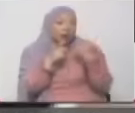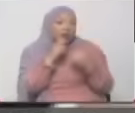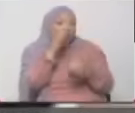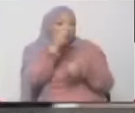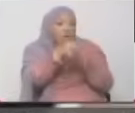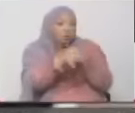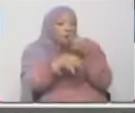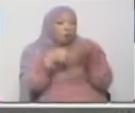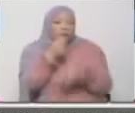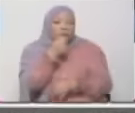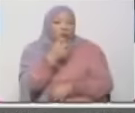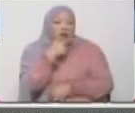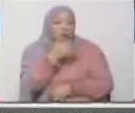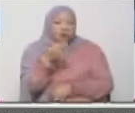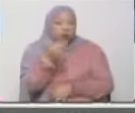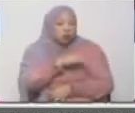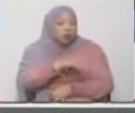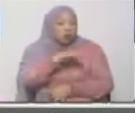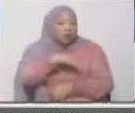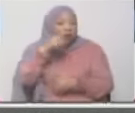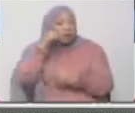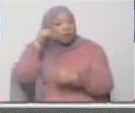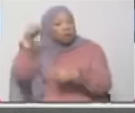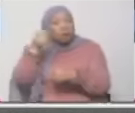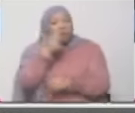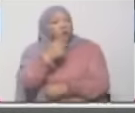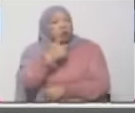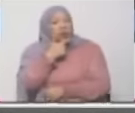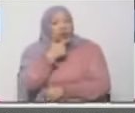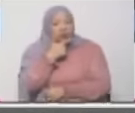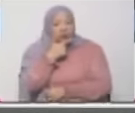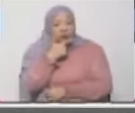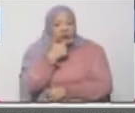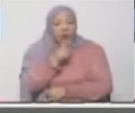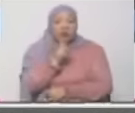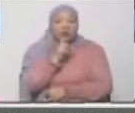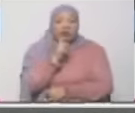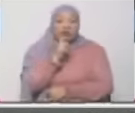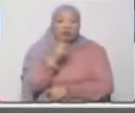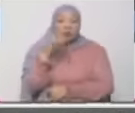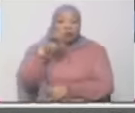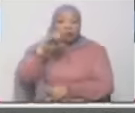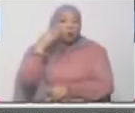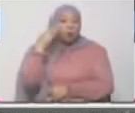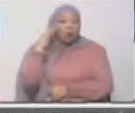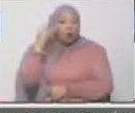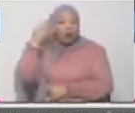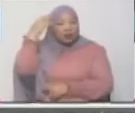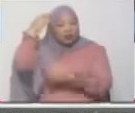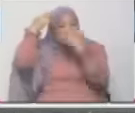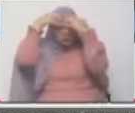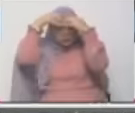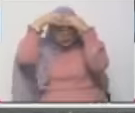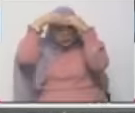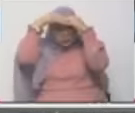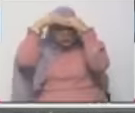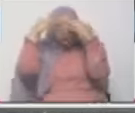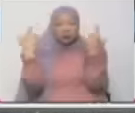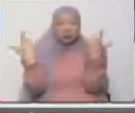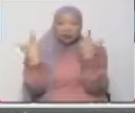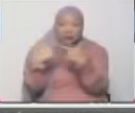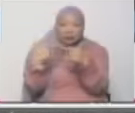y que fue maravilloso el socialismo. Y a ellos les ha tocado la guerra cognitiva, como